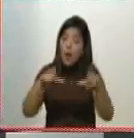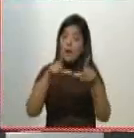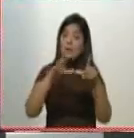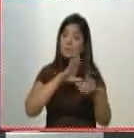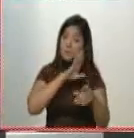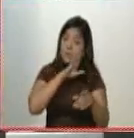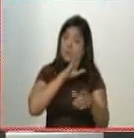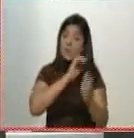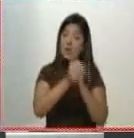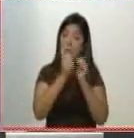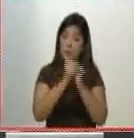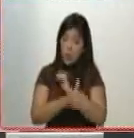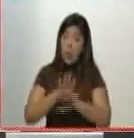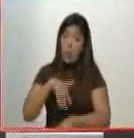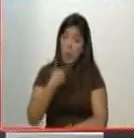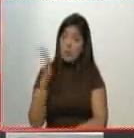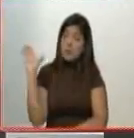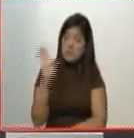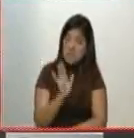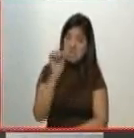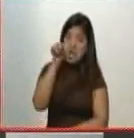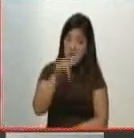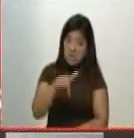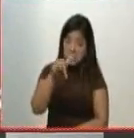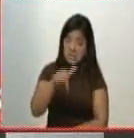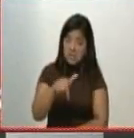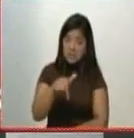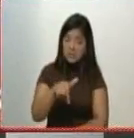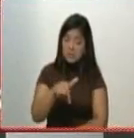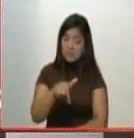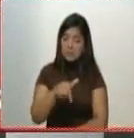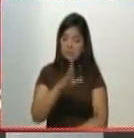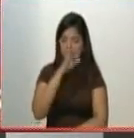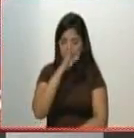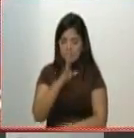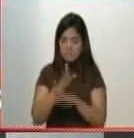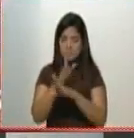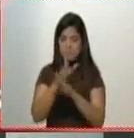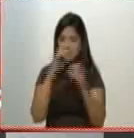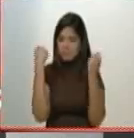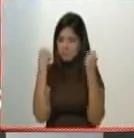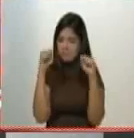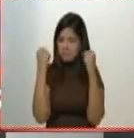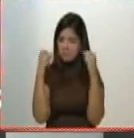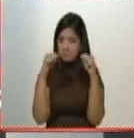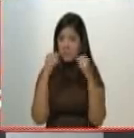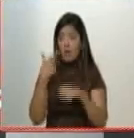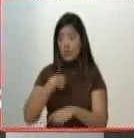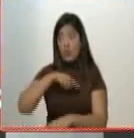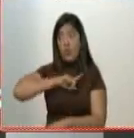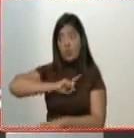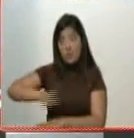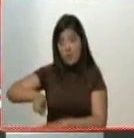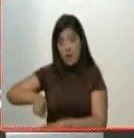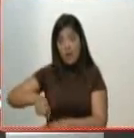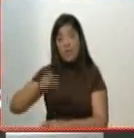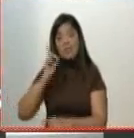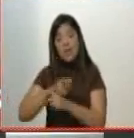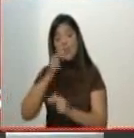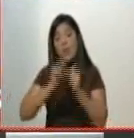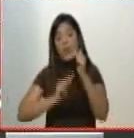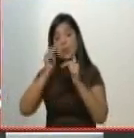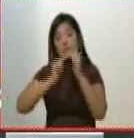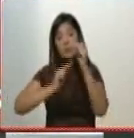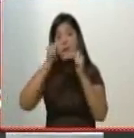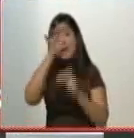donde nuestros atletas van a poder venir a concentrarse, ¿no? Yo he ordenado que construyamos en